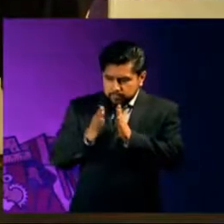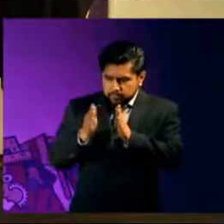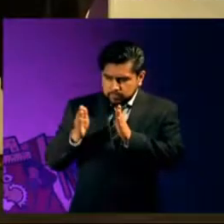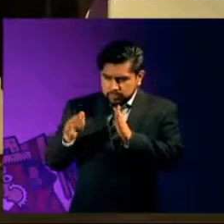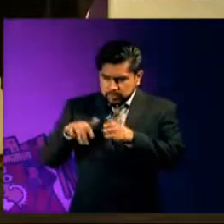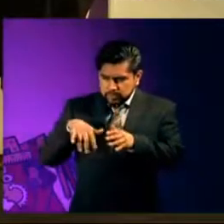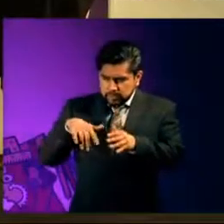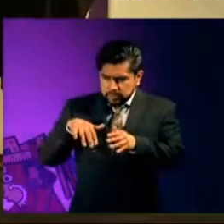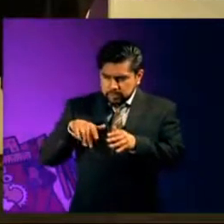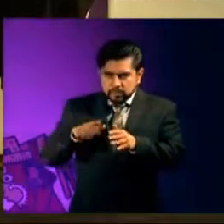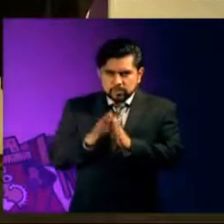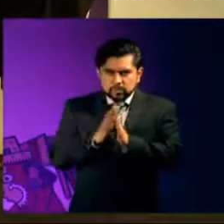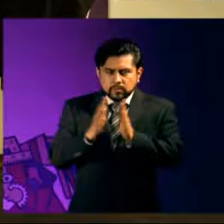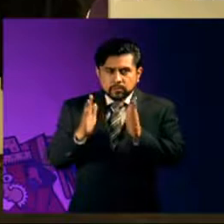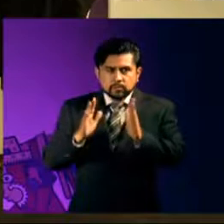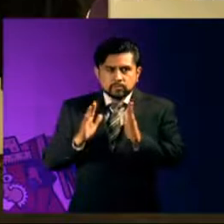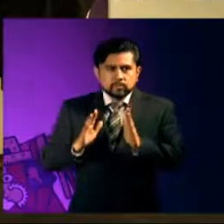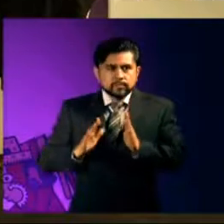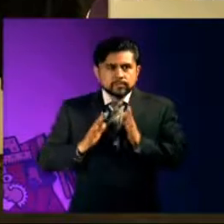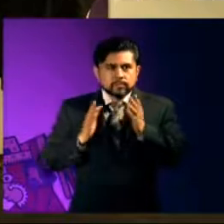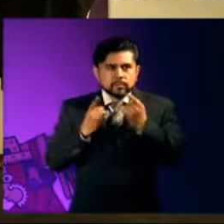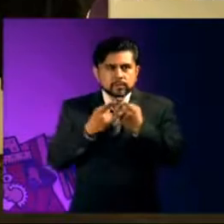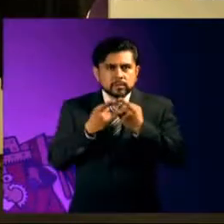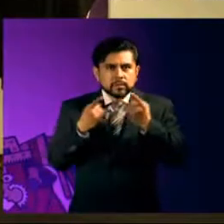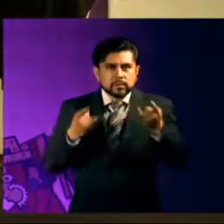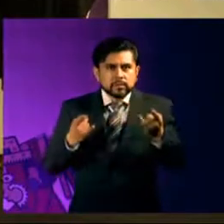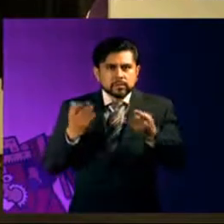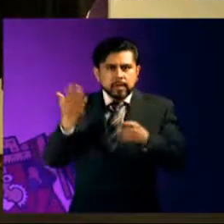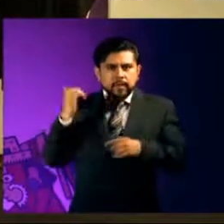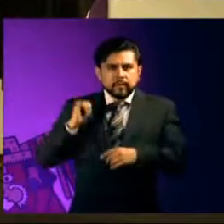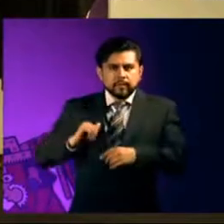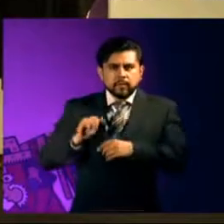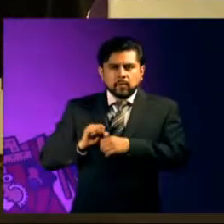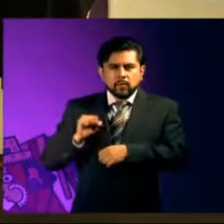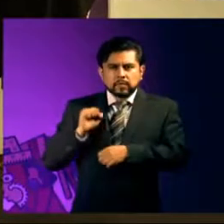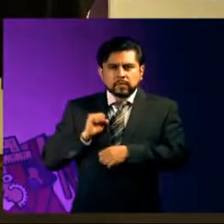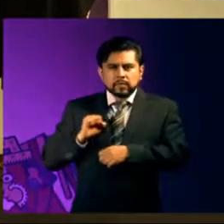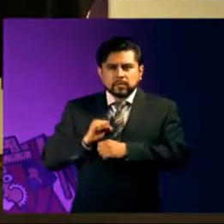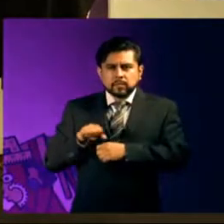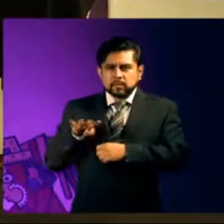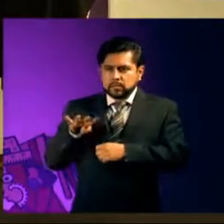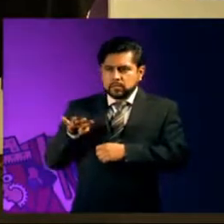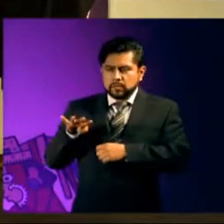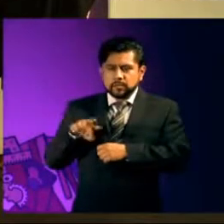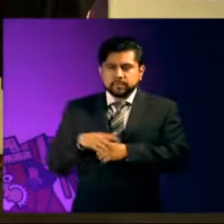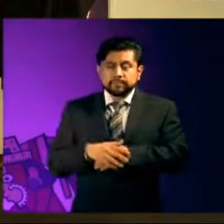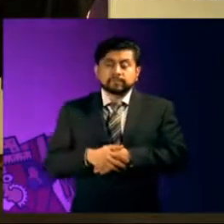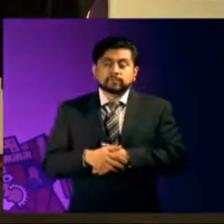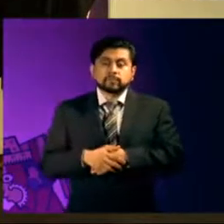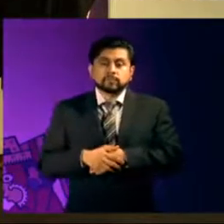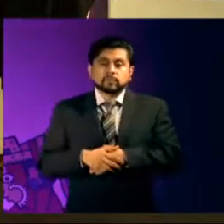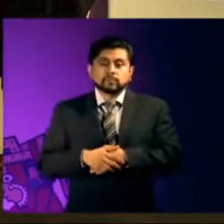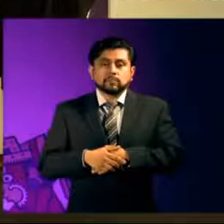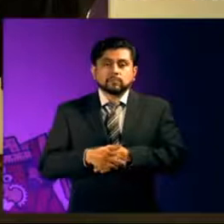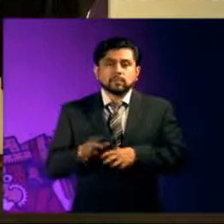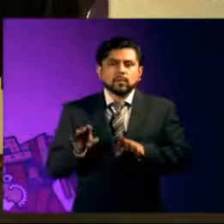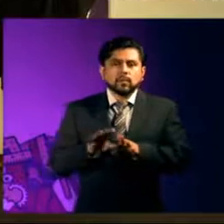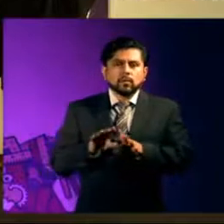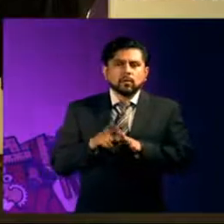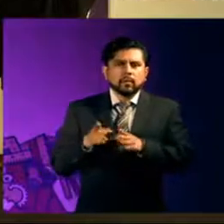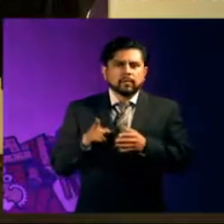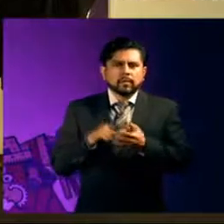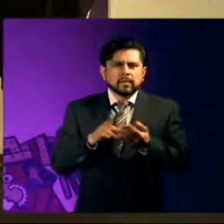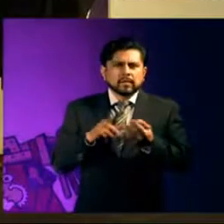un gabinete de asombros de estos del siglo 19 donde se mostraba un ave fénix